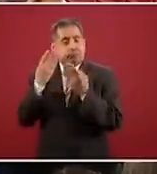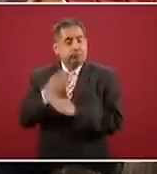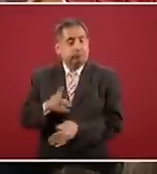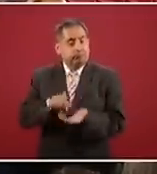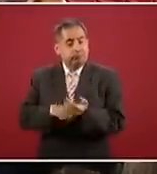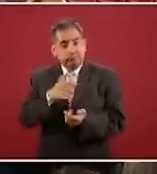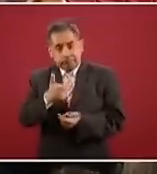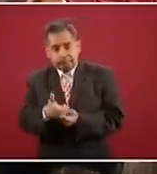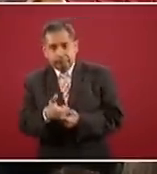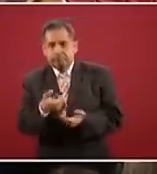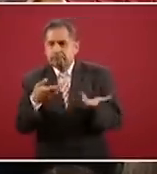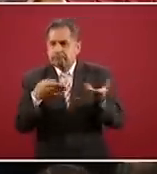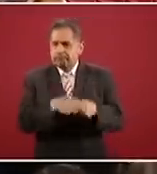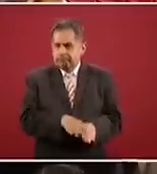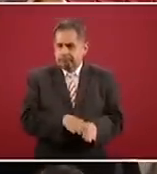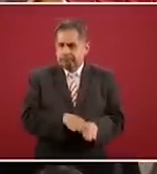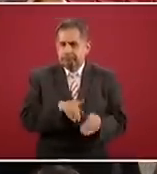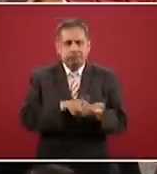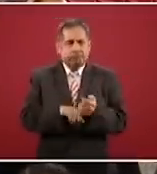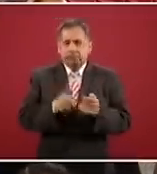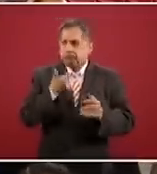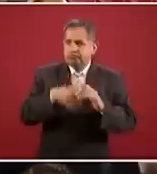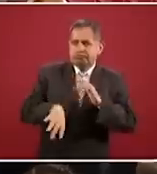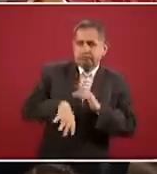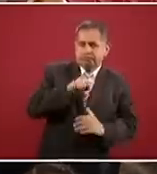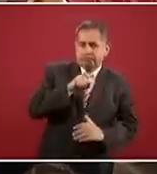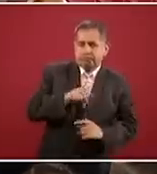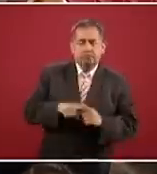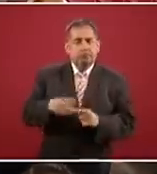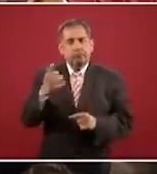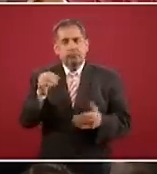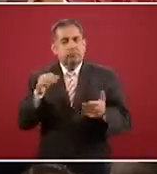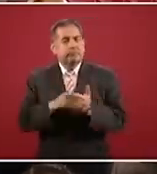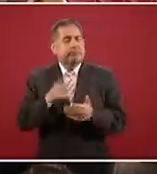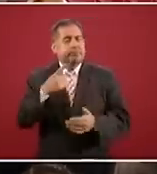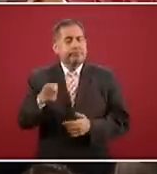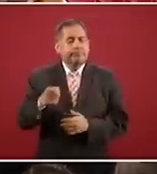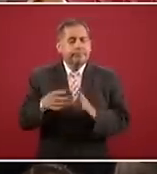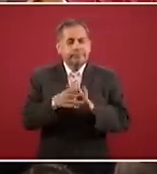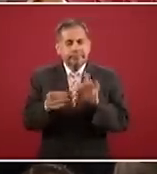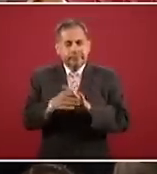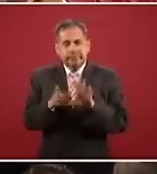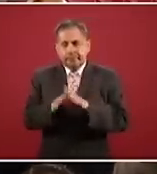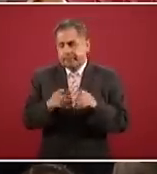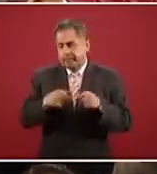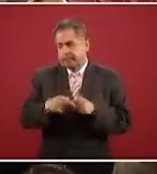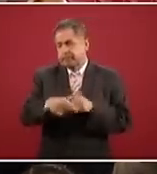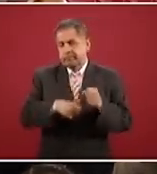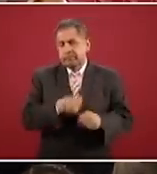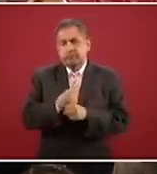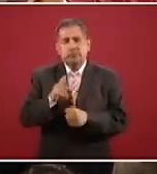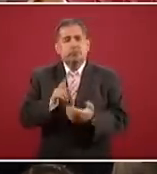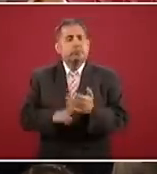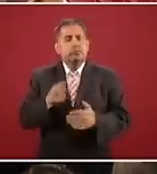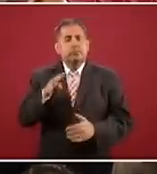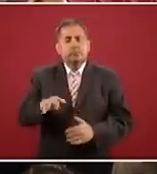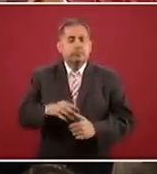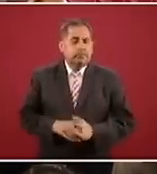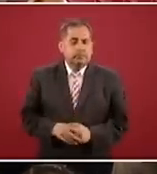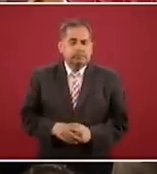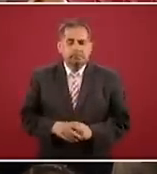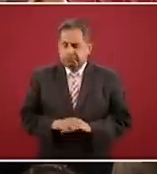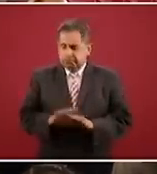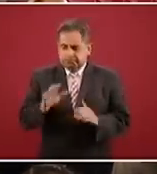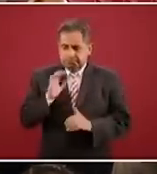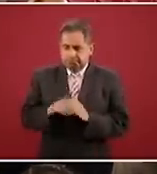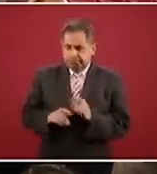fortaleza financiera. Cuentas bloqueadas, 9,100 en el transcurso del 2019. Y con esto cedo la